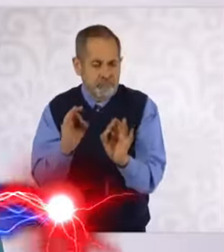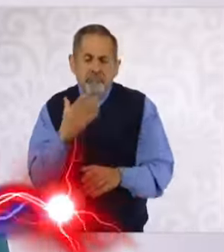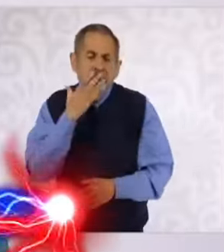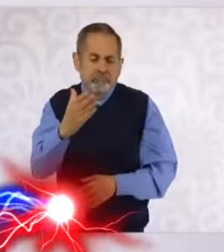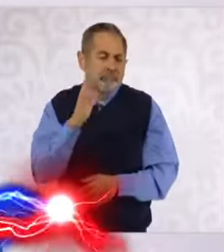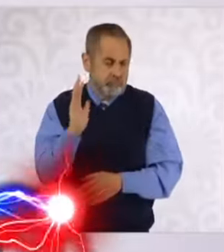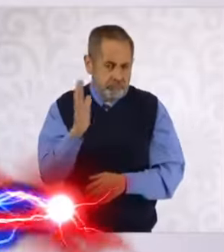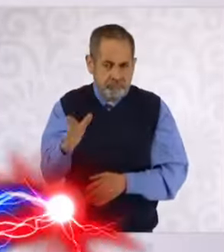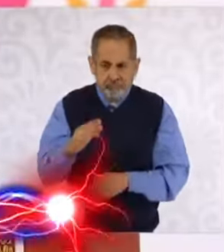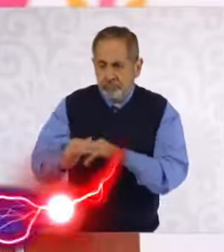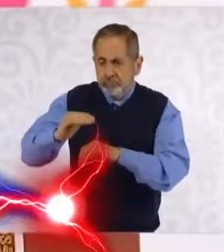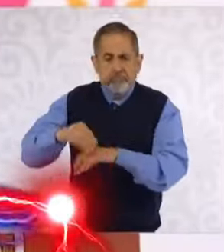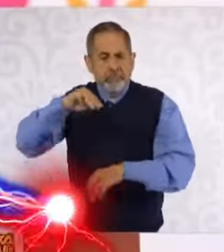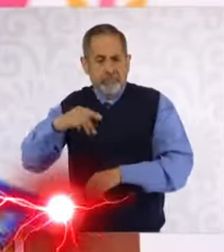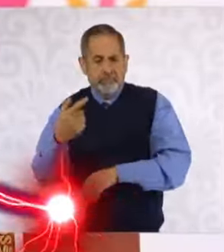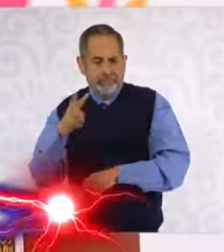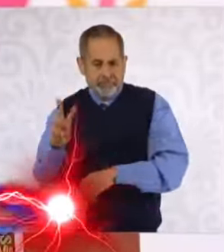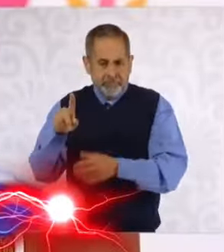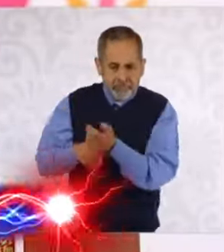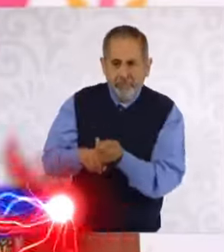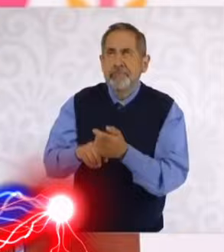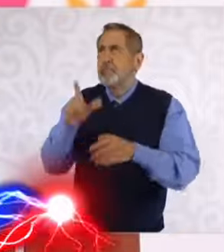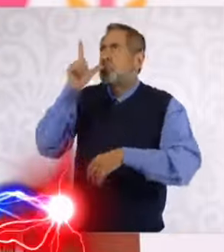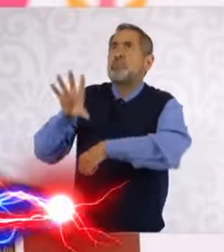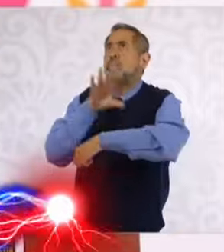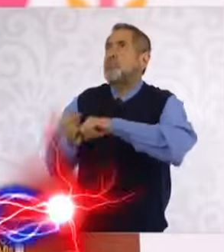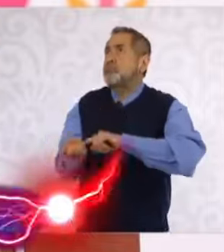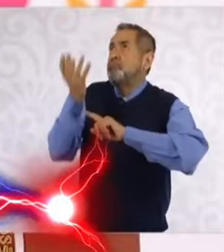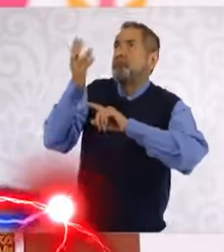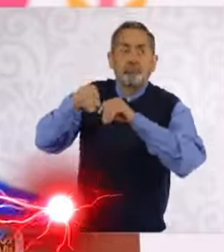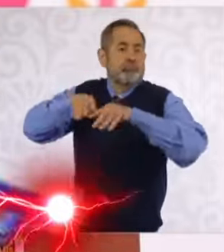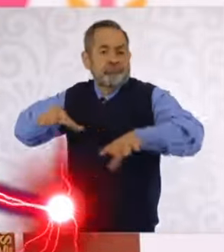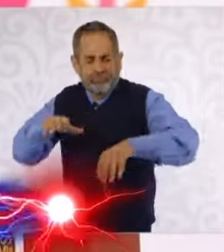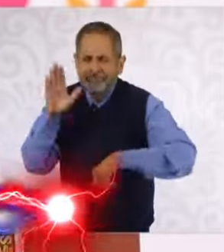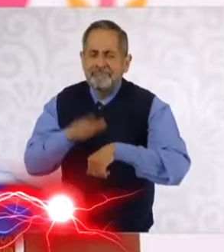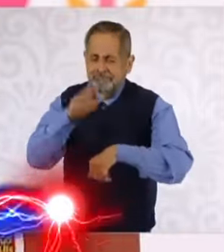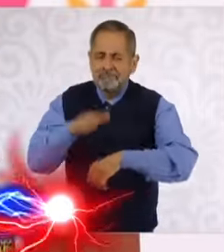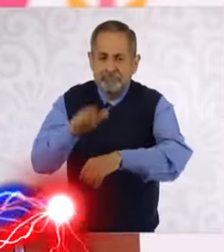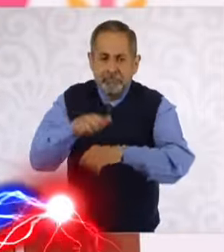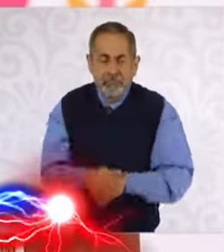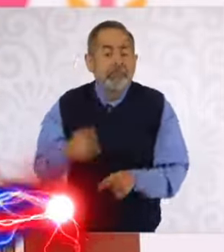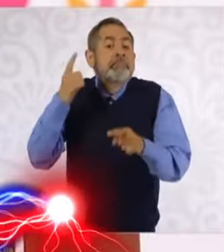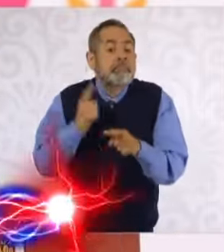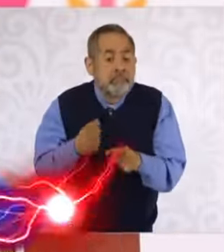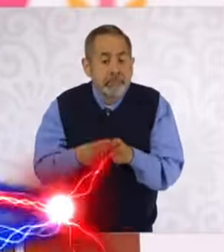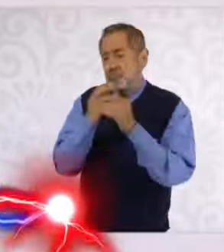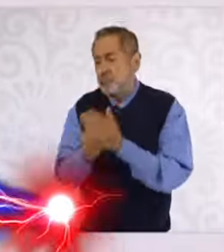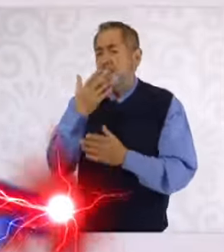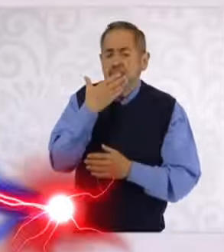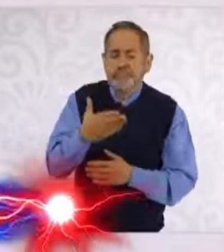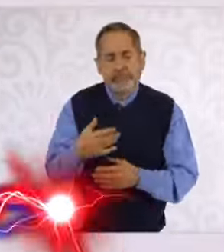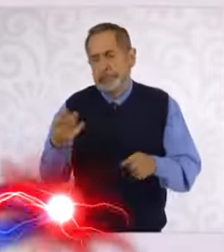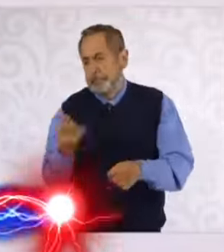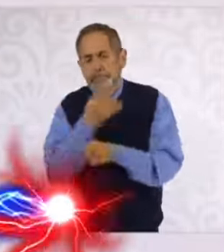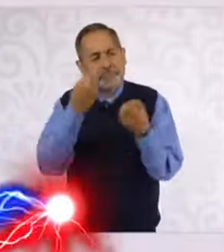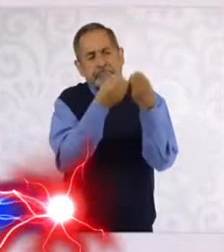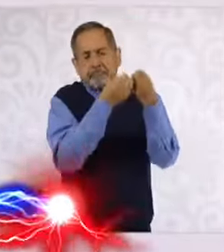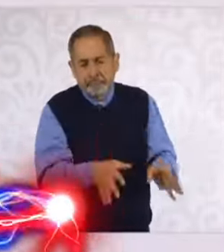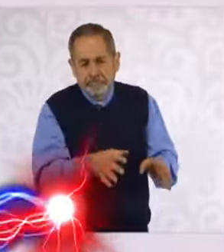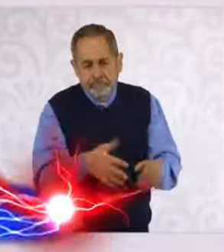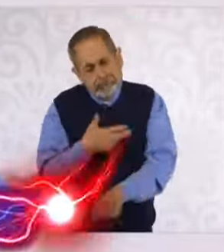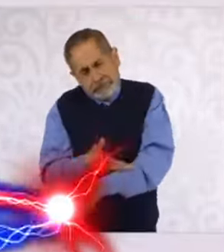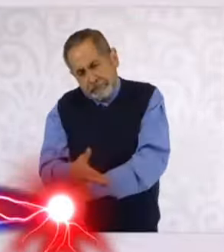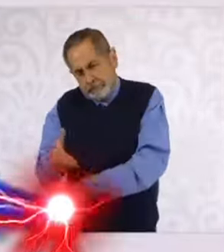aumentando el número de megawatts de generación, y un porcentaje muy importante de ellos va a ser de fuentes renovables de energía. Entonces, recupera la capacidad